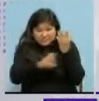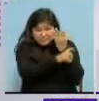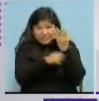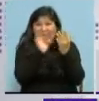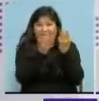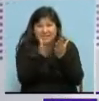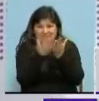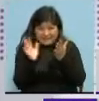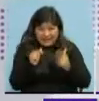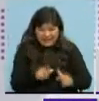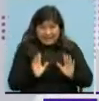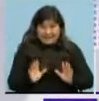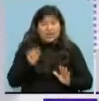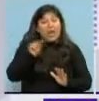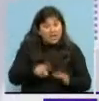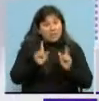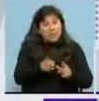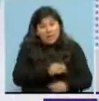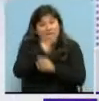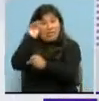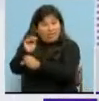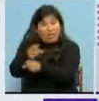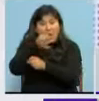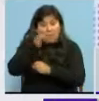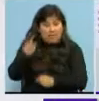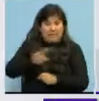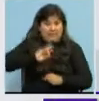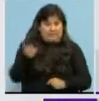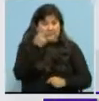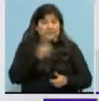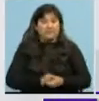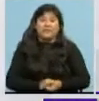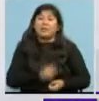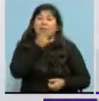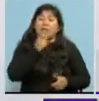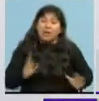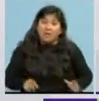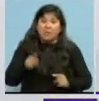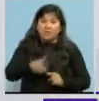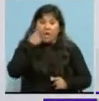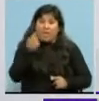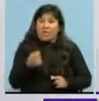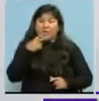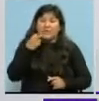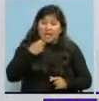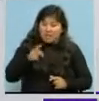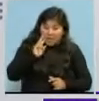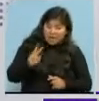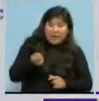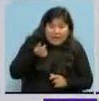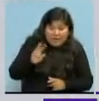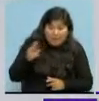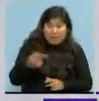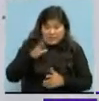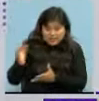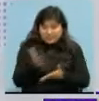ellos lo reciben si en este momento no sé qué cantidad tienen en recuperación pero ya estaba todo listo para recibir los